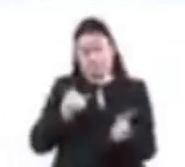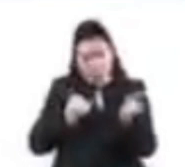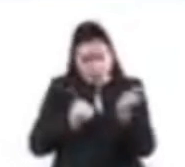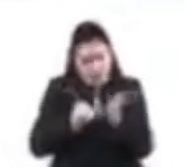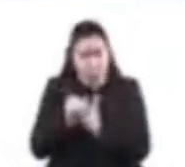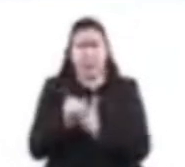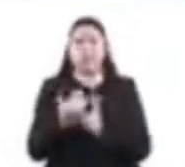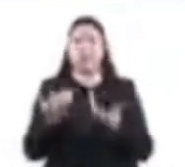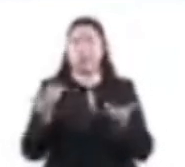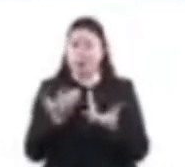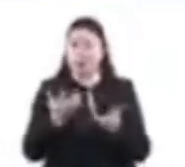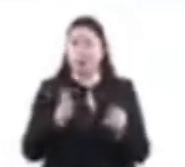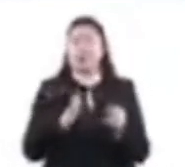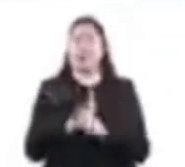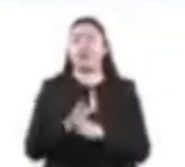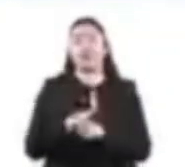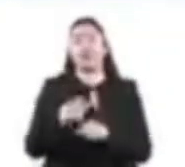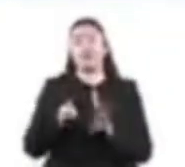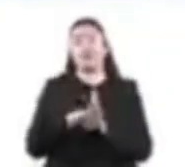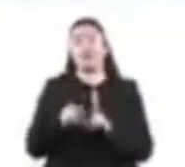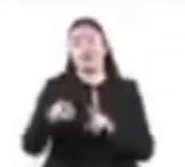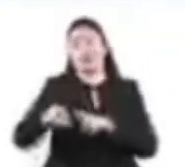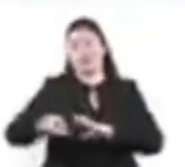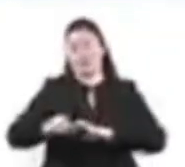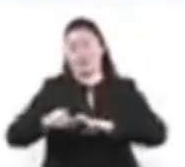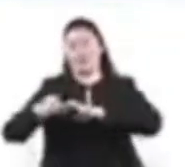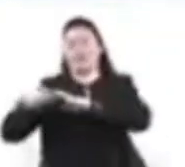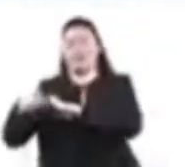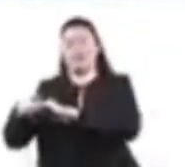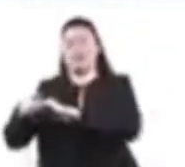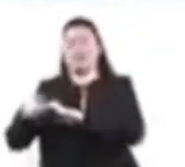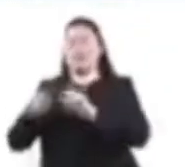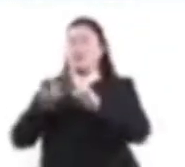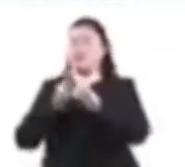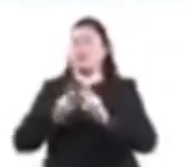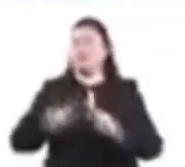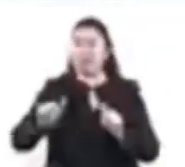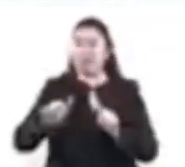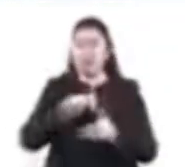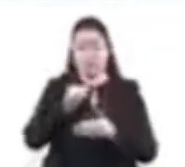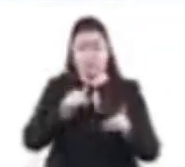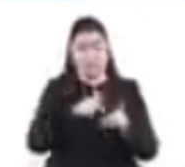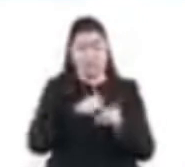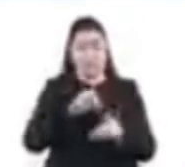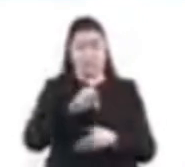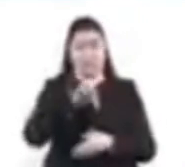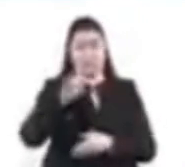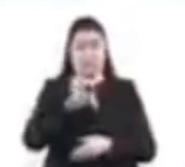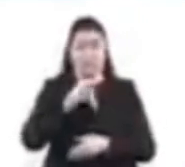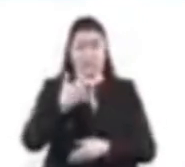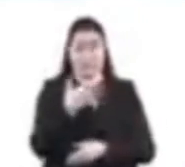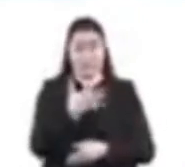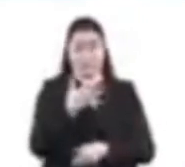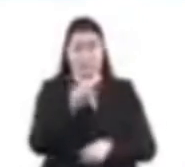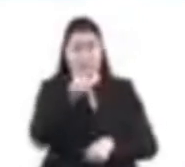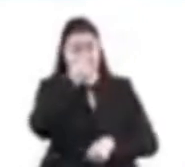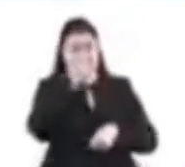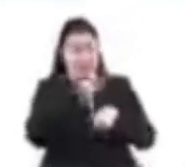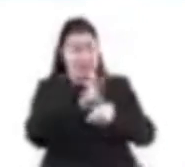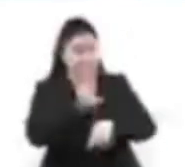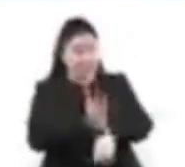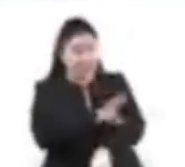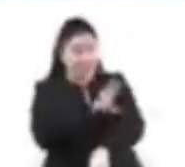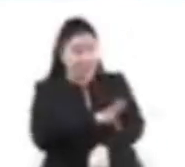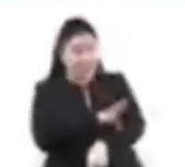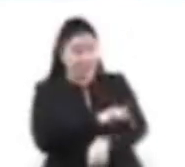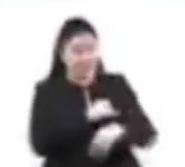utilizaron grúas de forma pacífica. En particular, en un episodio que hubo en el Eje 5 frente a la Secretaría de Energía e